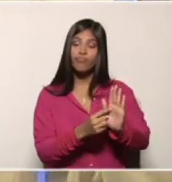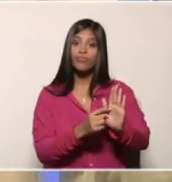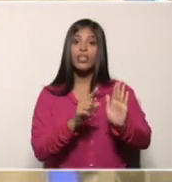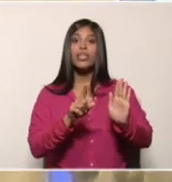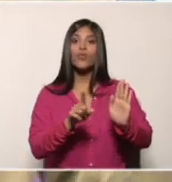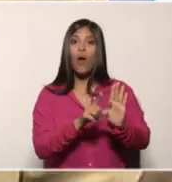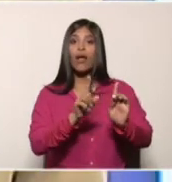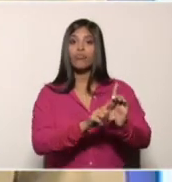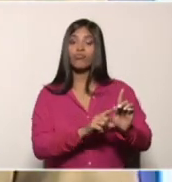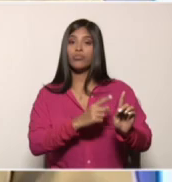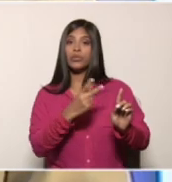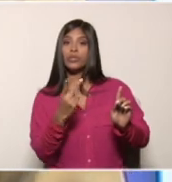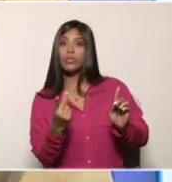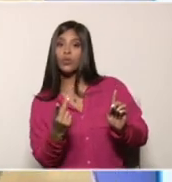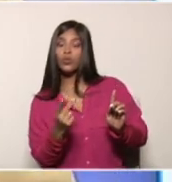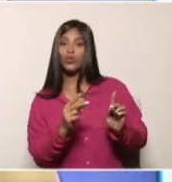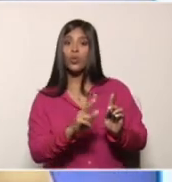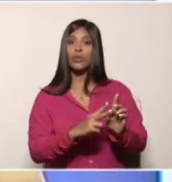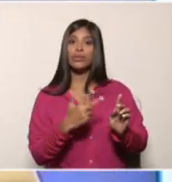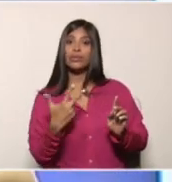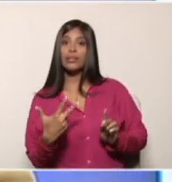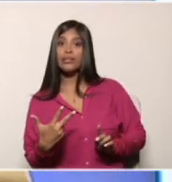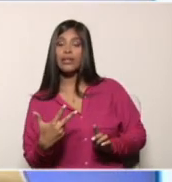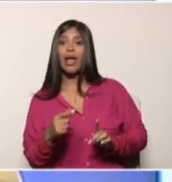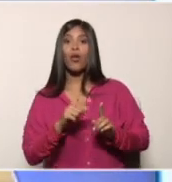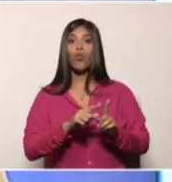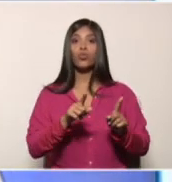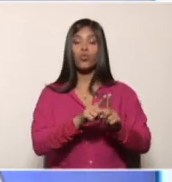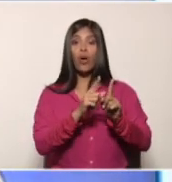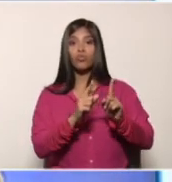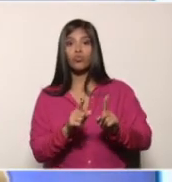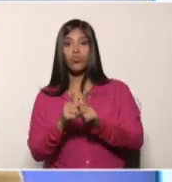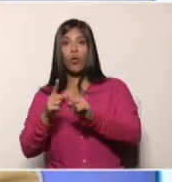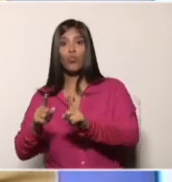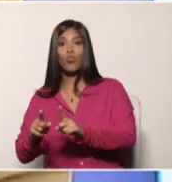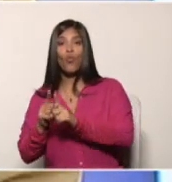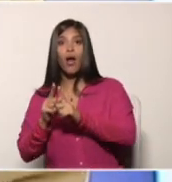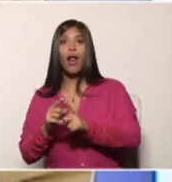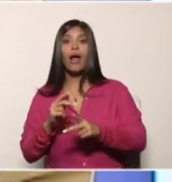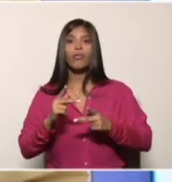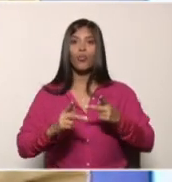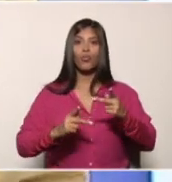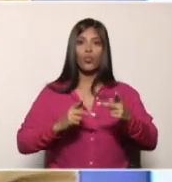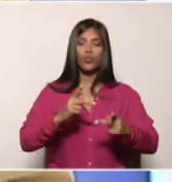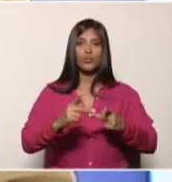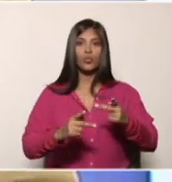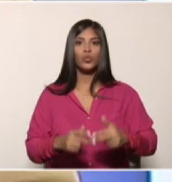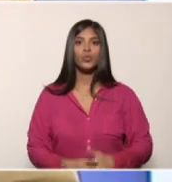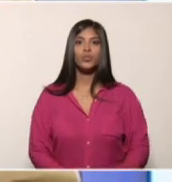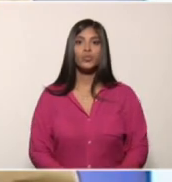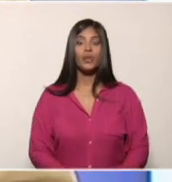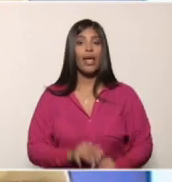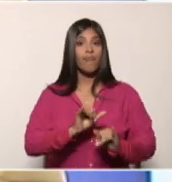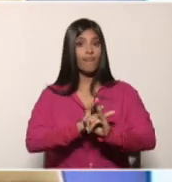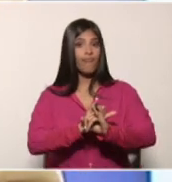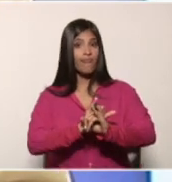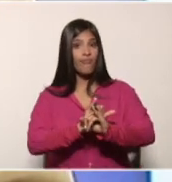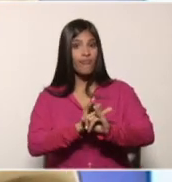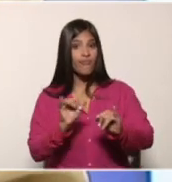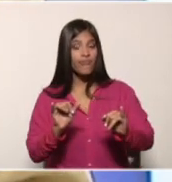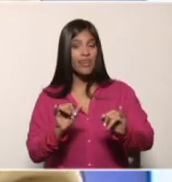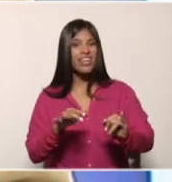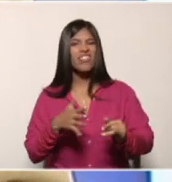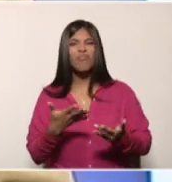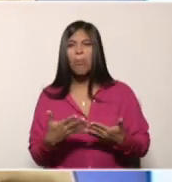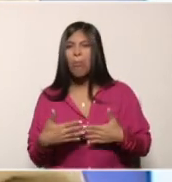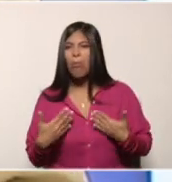una secuencia con la que la precede y la secuencia con la que la continúa. ¿Okay? Al finalizar, lo que se pretende